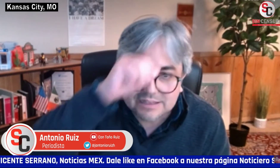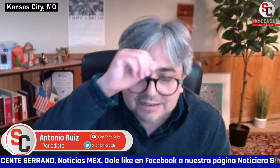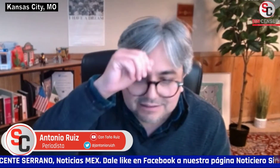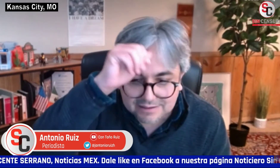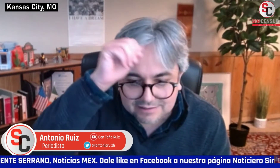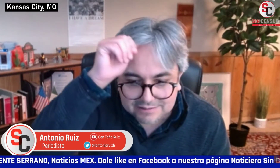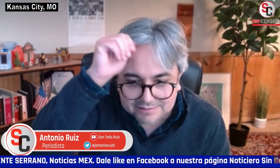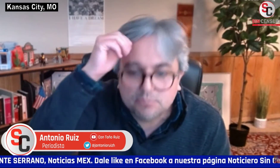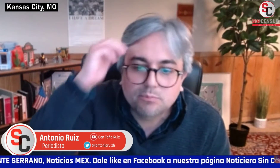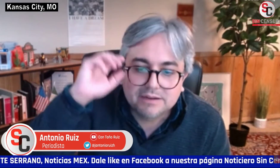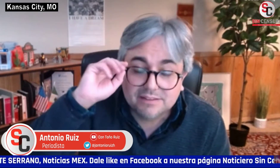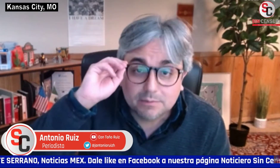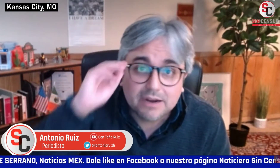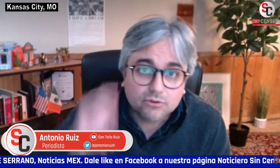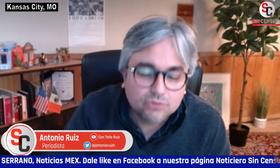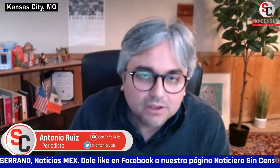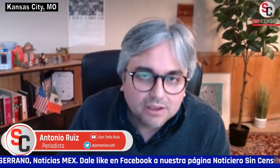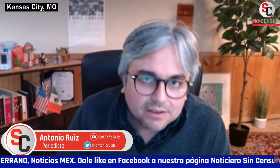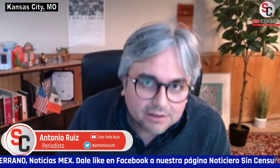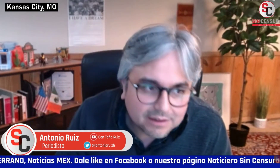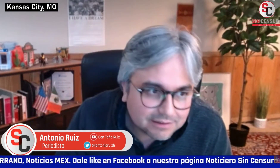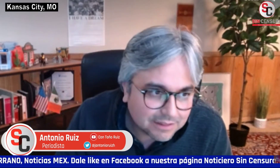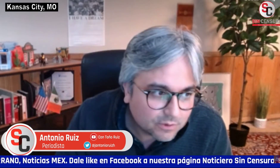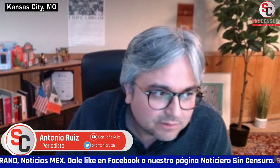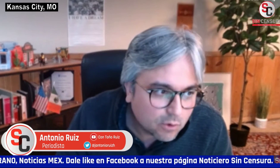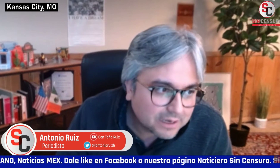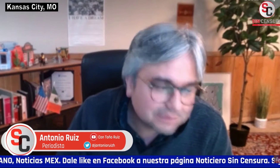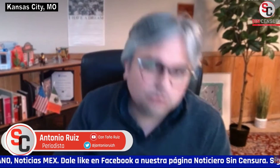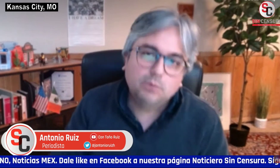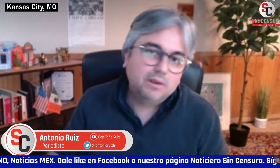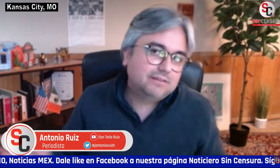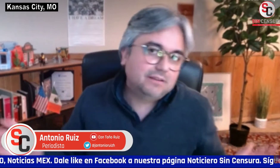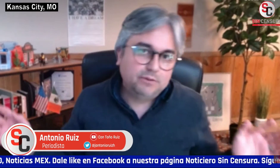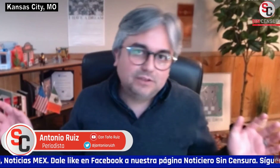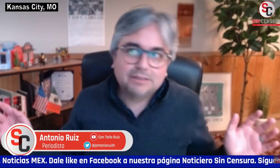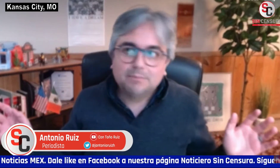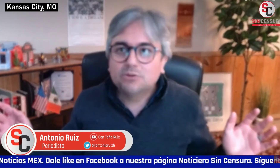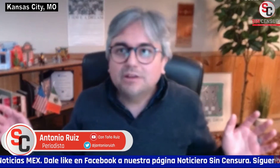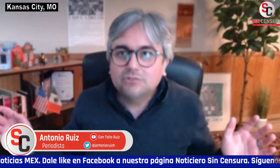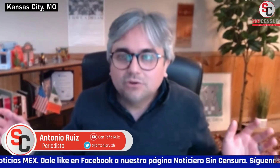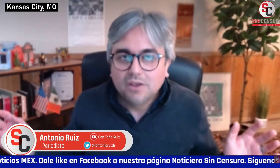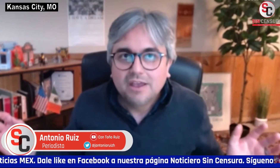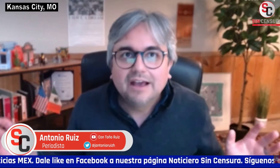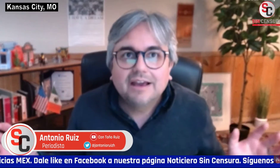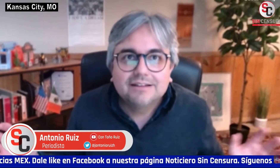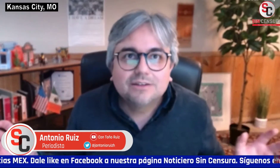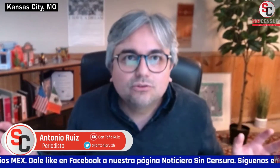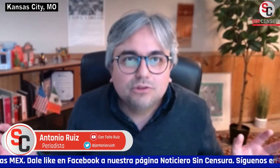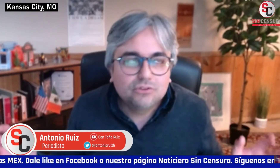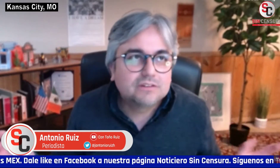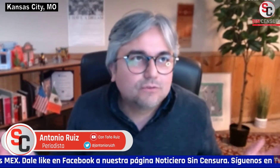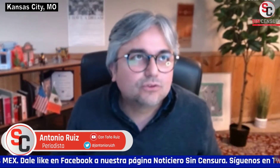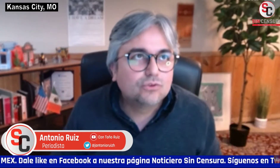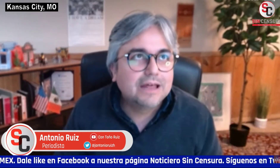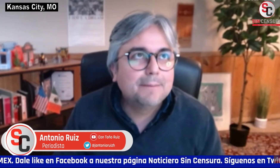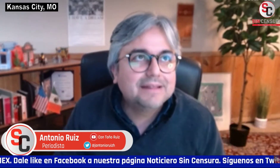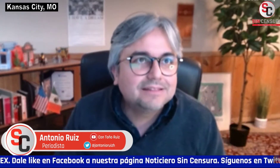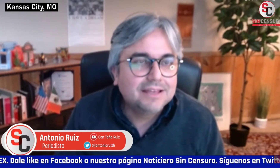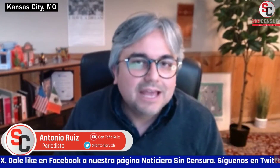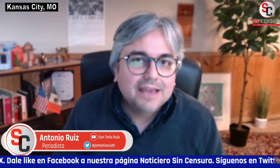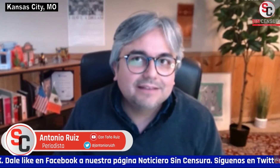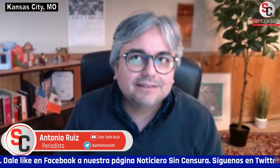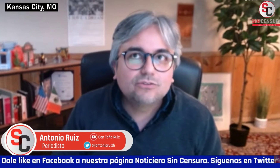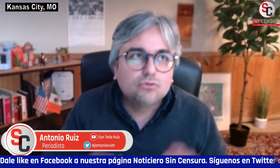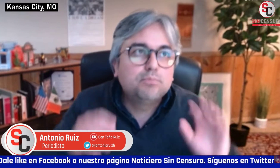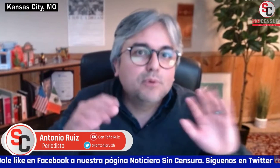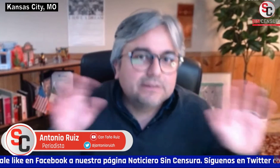los intereses que existen por parte de varios legisladores demócratas. Yo te voy a ser perfectamente honesto. Acá en Estados Unidos,